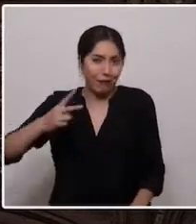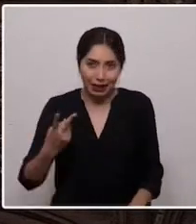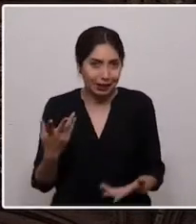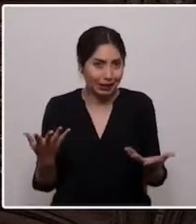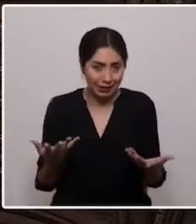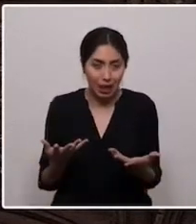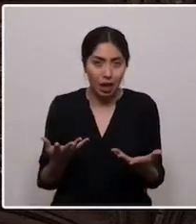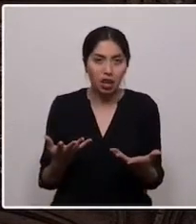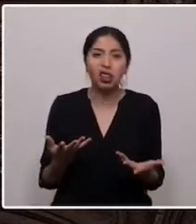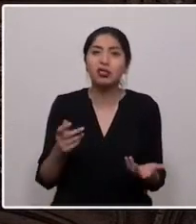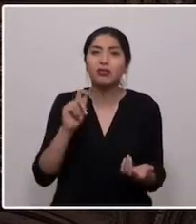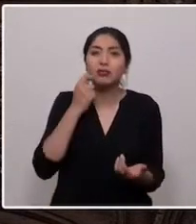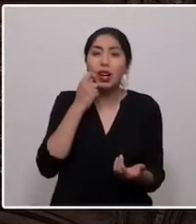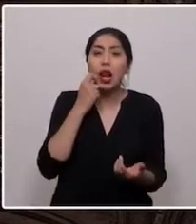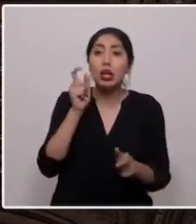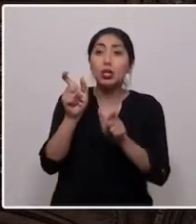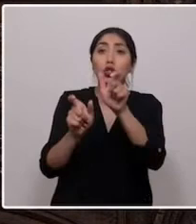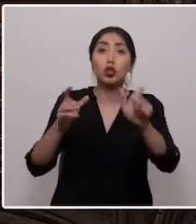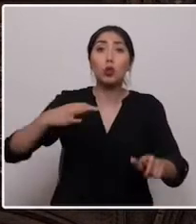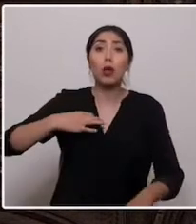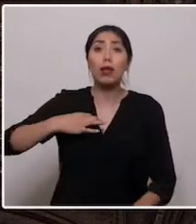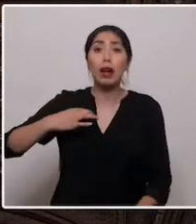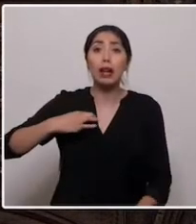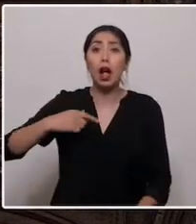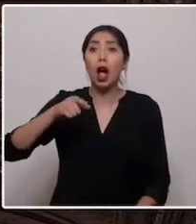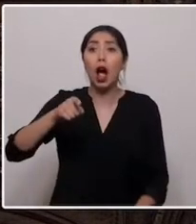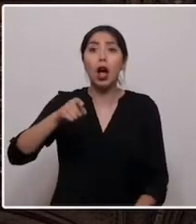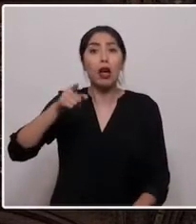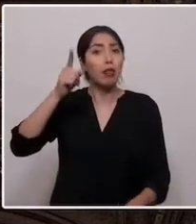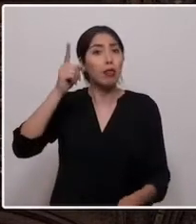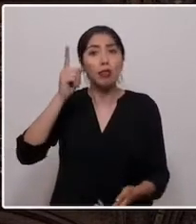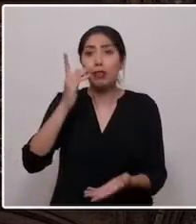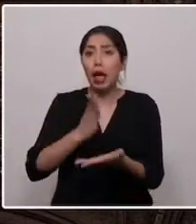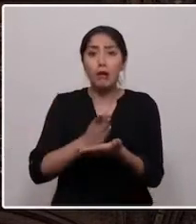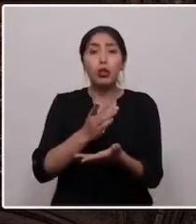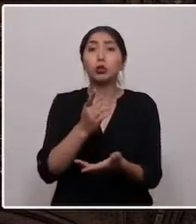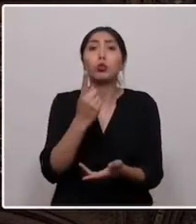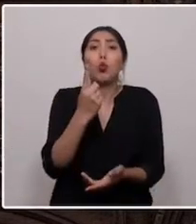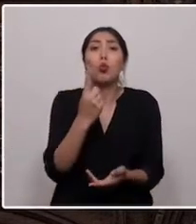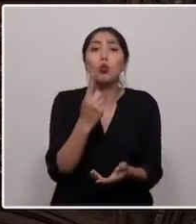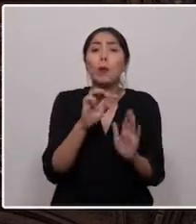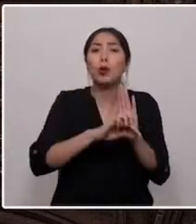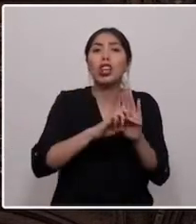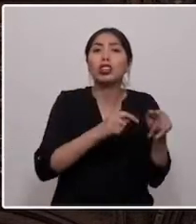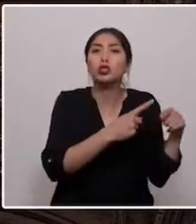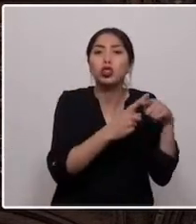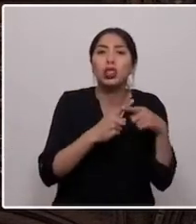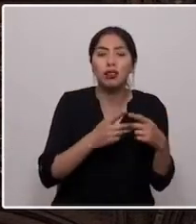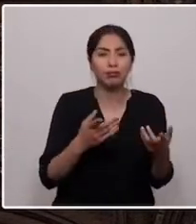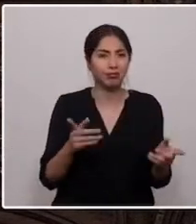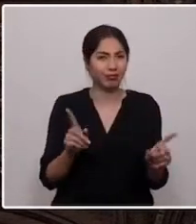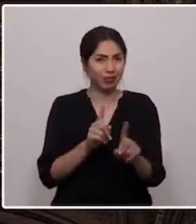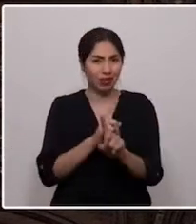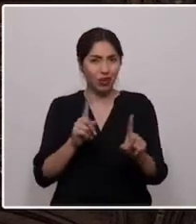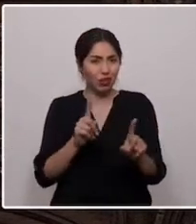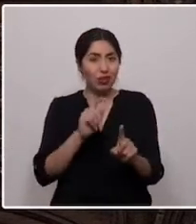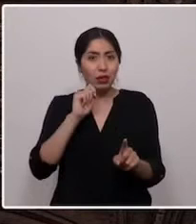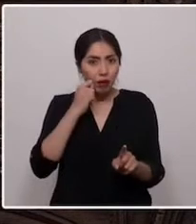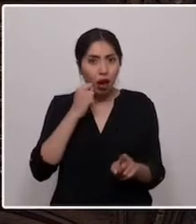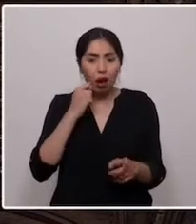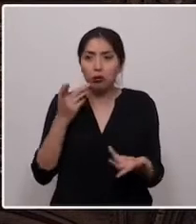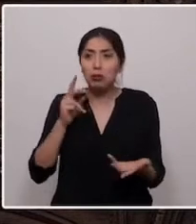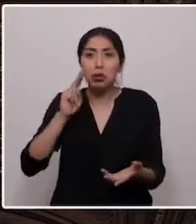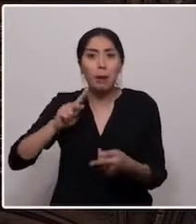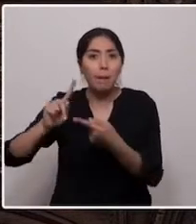dejar amarrada a la ciudadanía a un único proyecto social, restándole todo sentido a la idea de participación y gobiernos